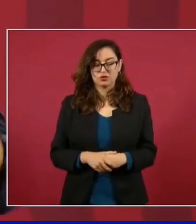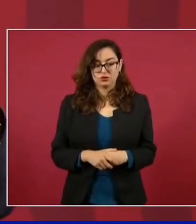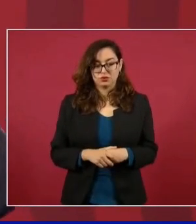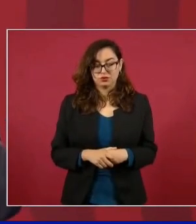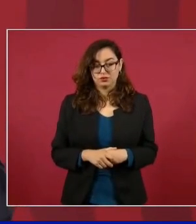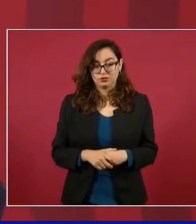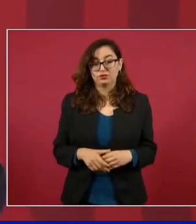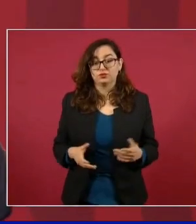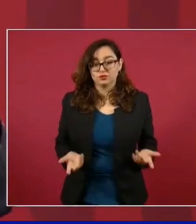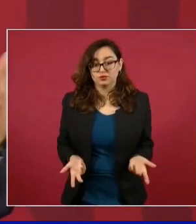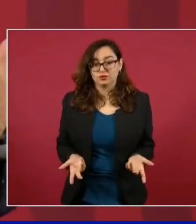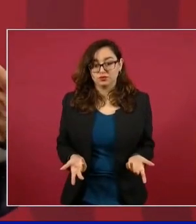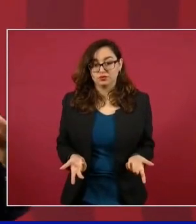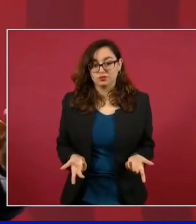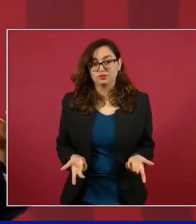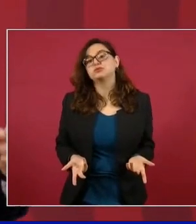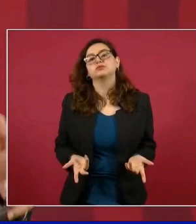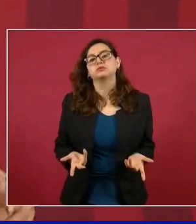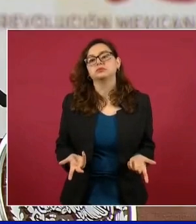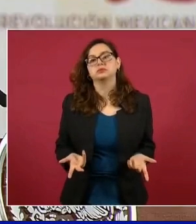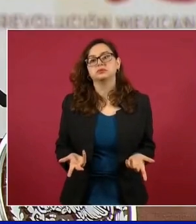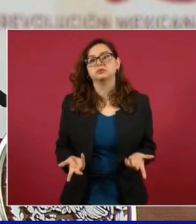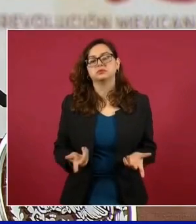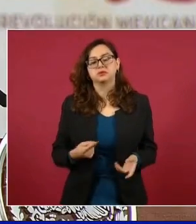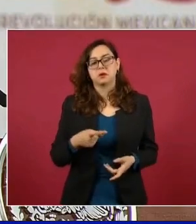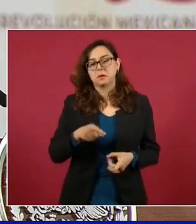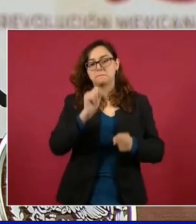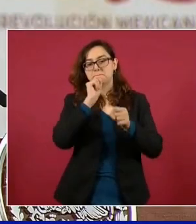Por eso hablamos de neoporfirismo.